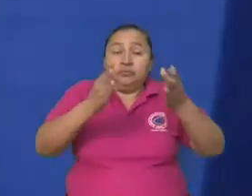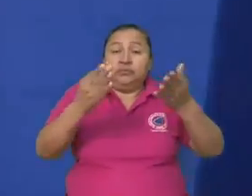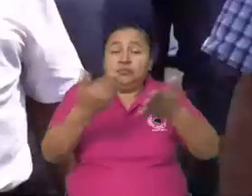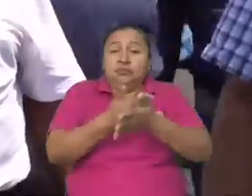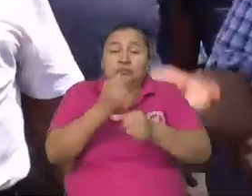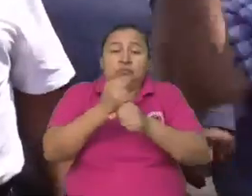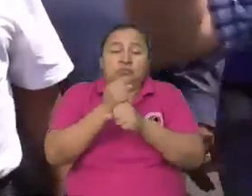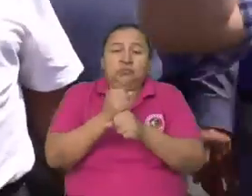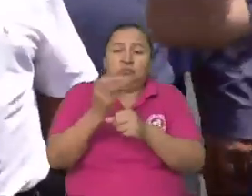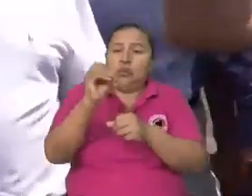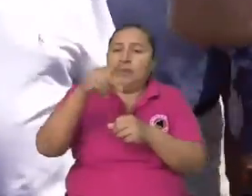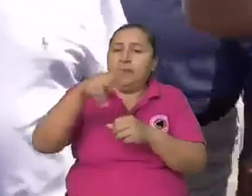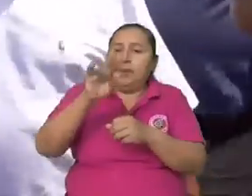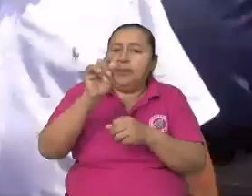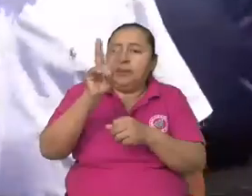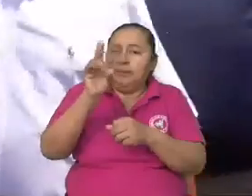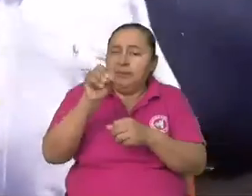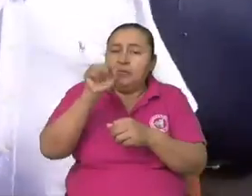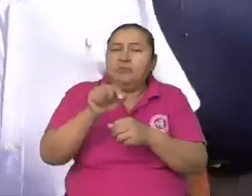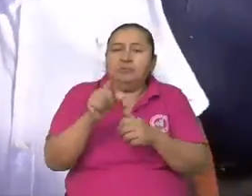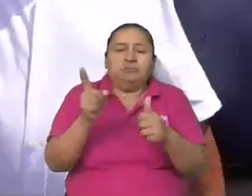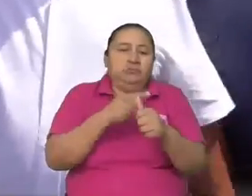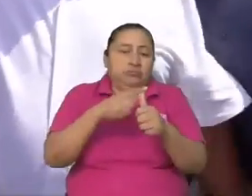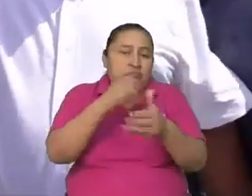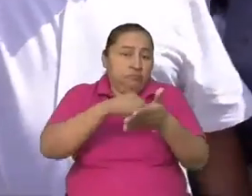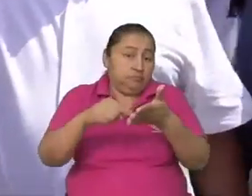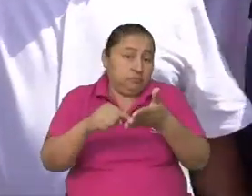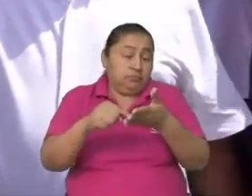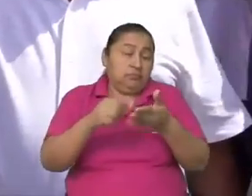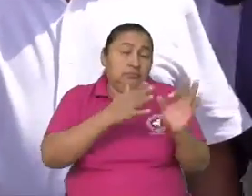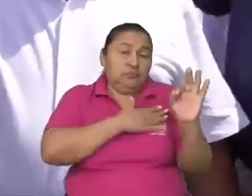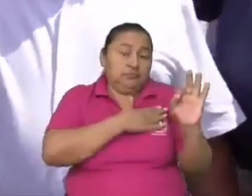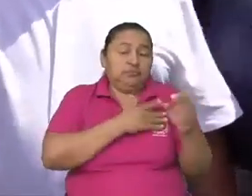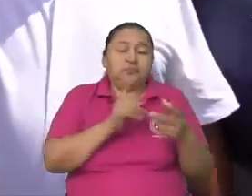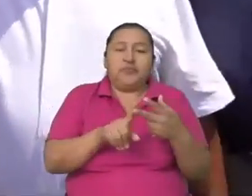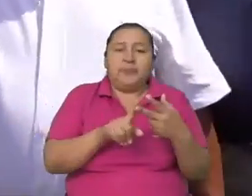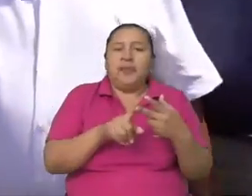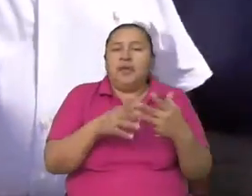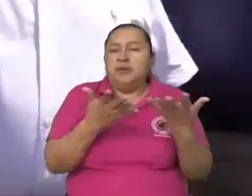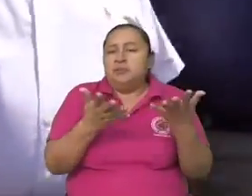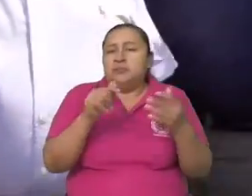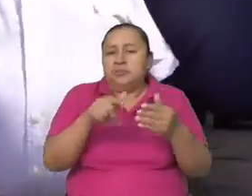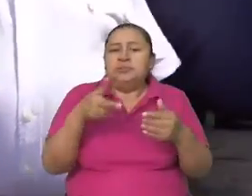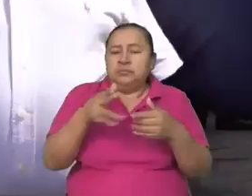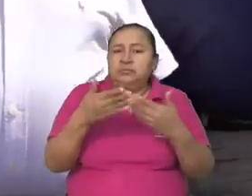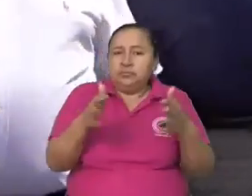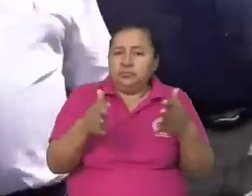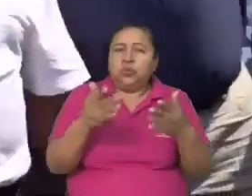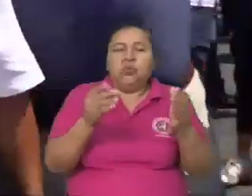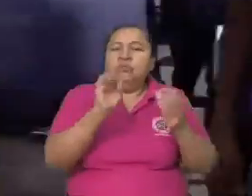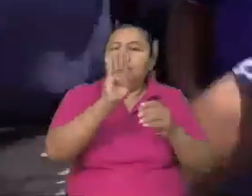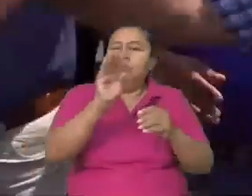operativo en la primera semana de febrero, ¿verdad? Ya se inauguró una bodega también